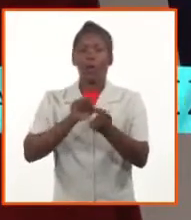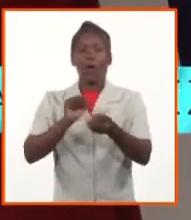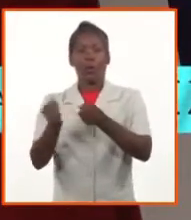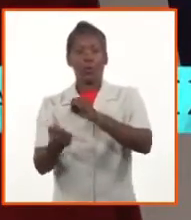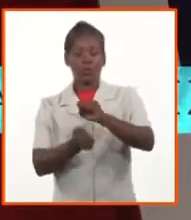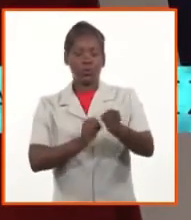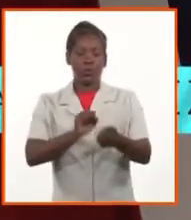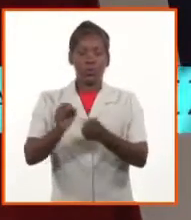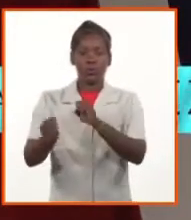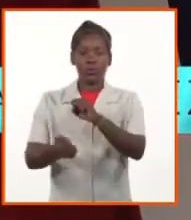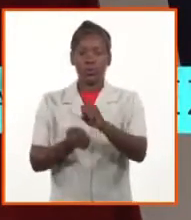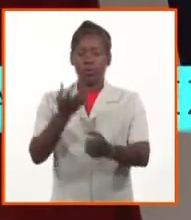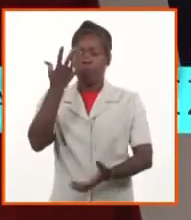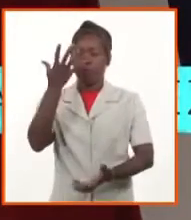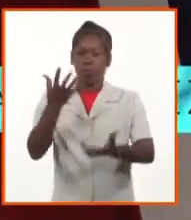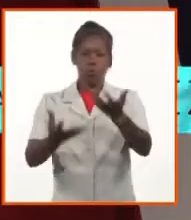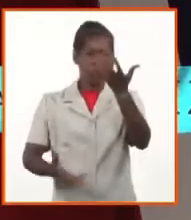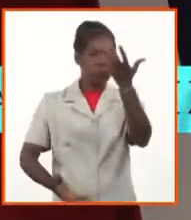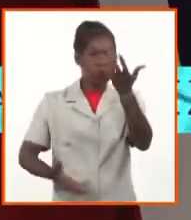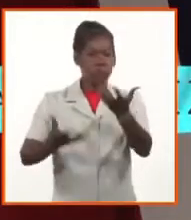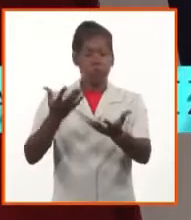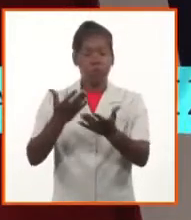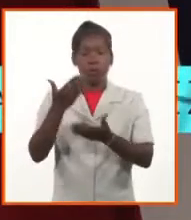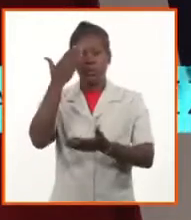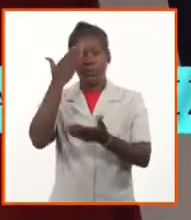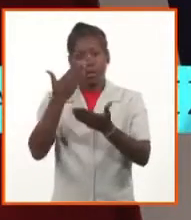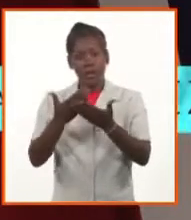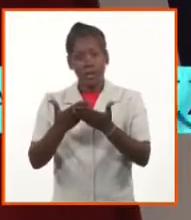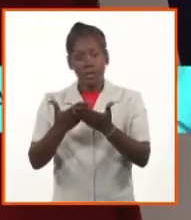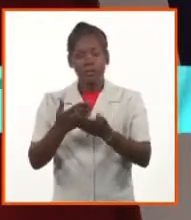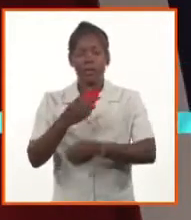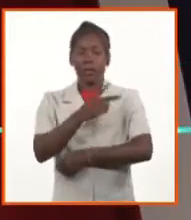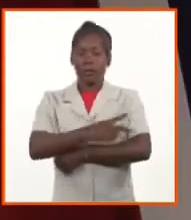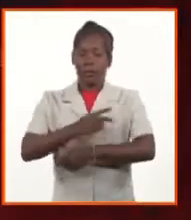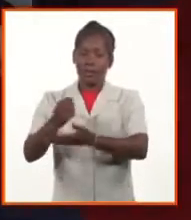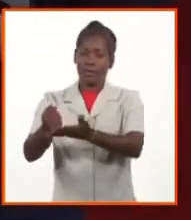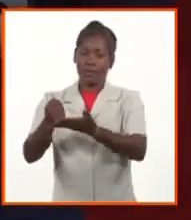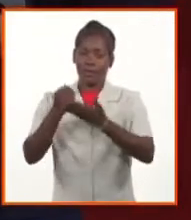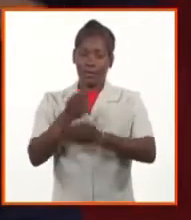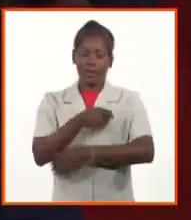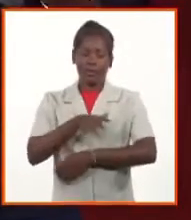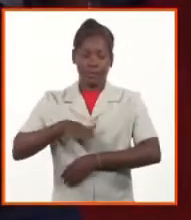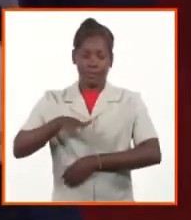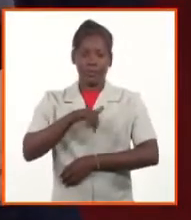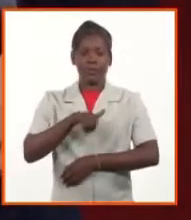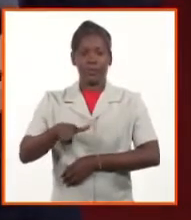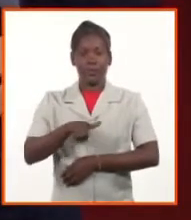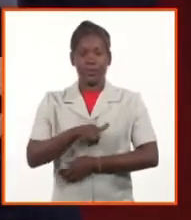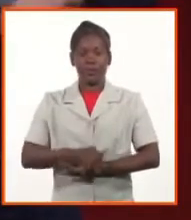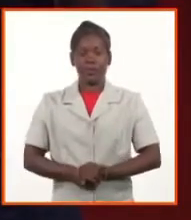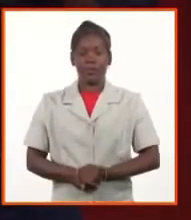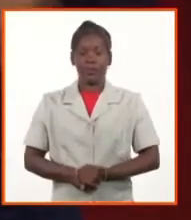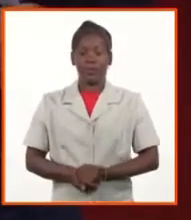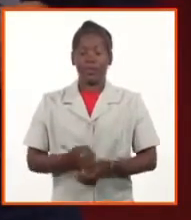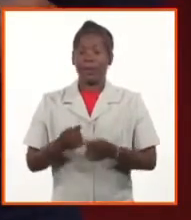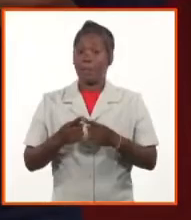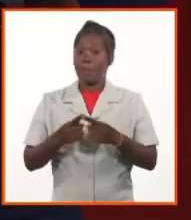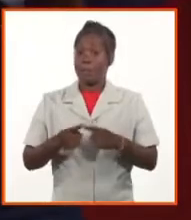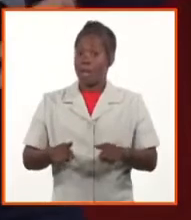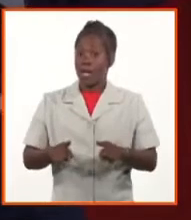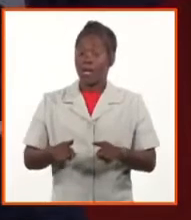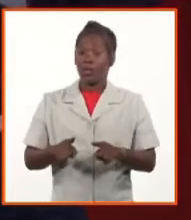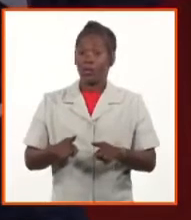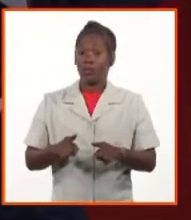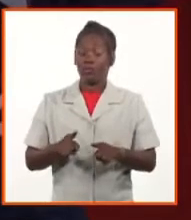de países hermanos y sobre todo a nuestra gente, que dio una batalla gigante. Como parece que Superman no pudo venir a salvarnos